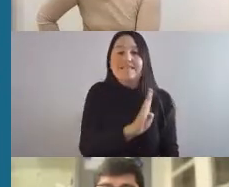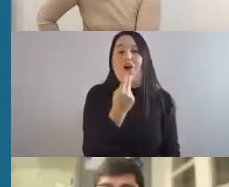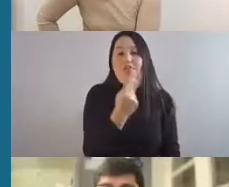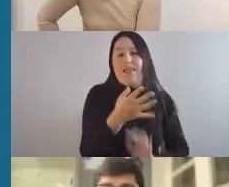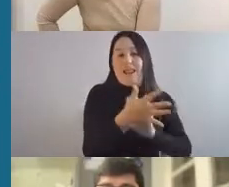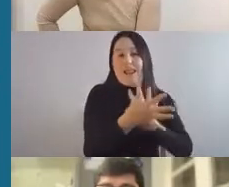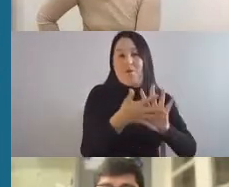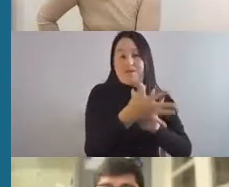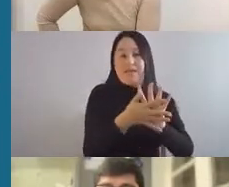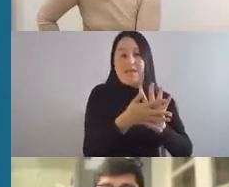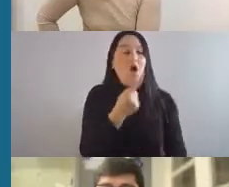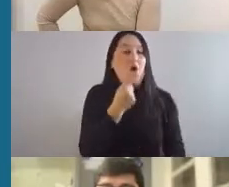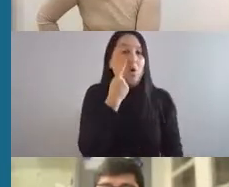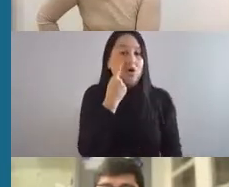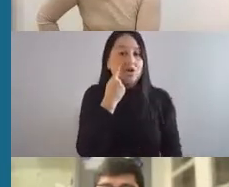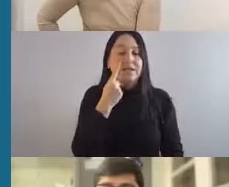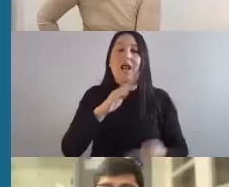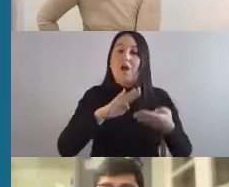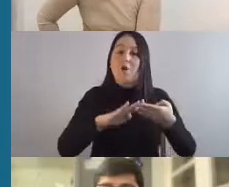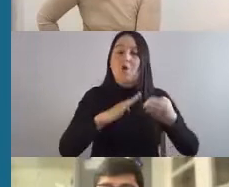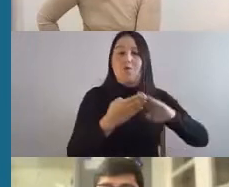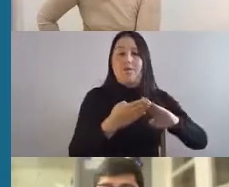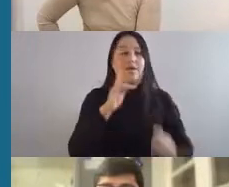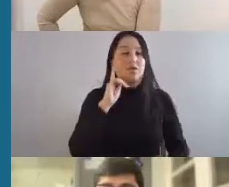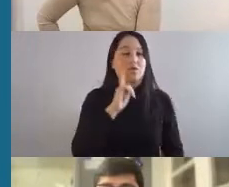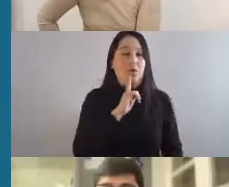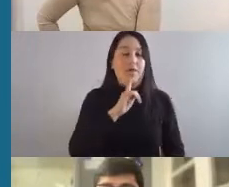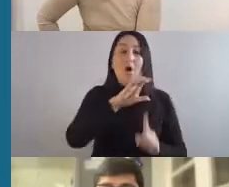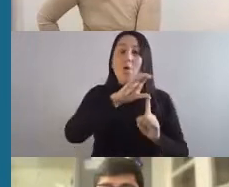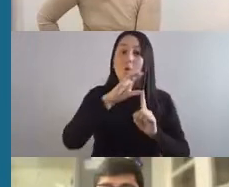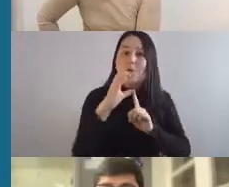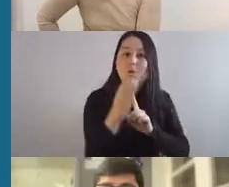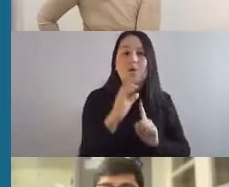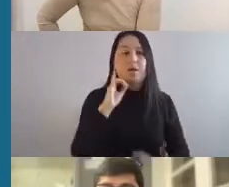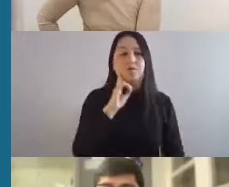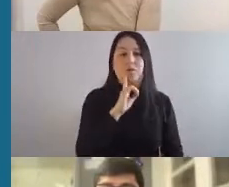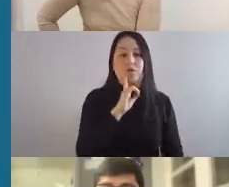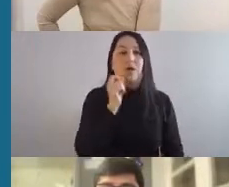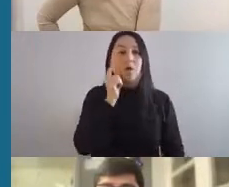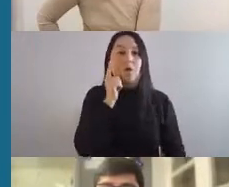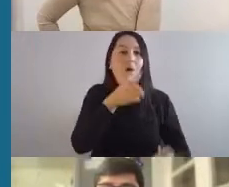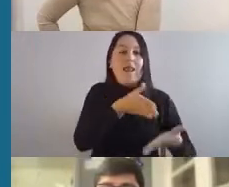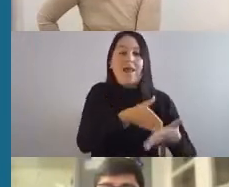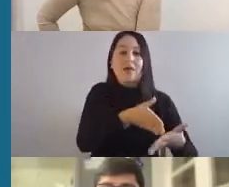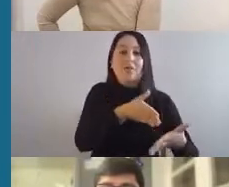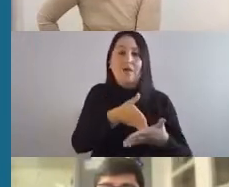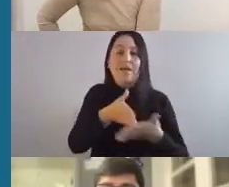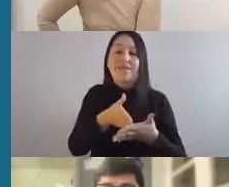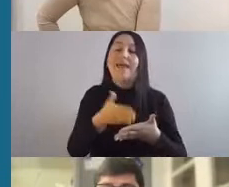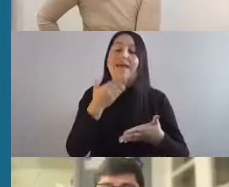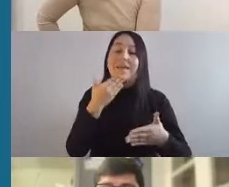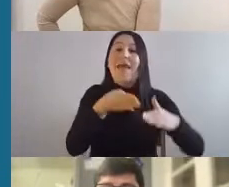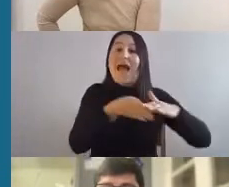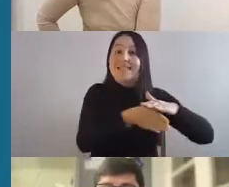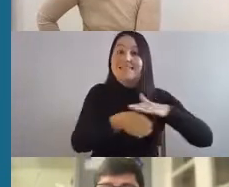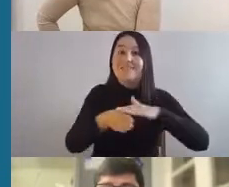¿cierto?, de la comunidad sorda, de la cultura, y reflexionar respecto a los obstáculos y la falta de accesibilidad a la que se enfrentan a